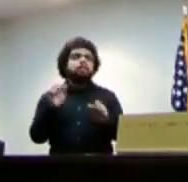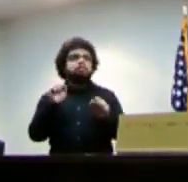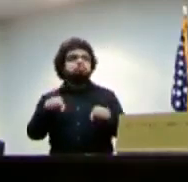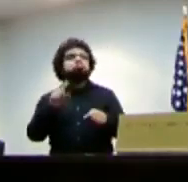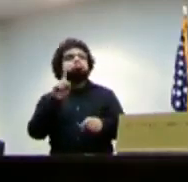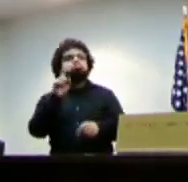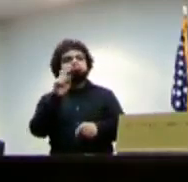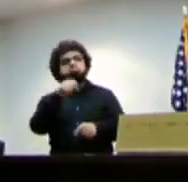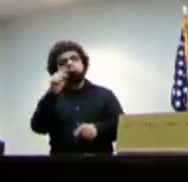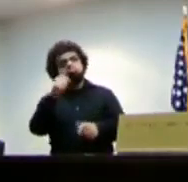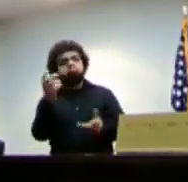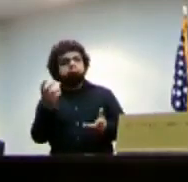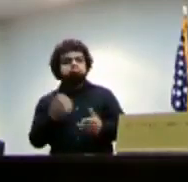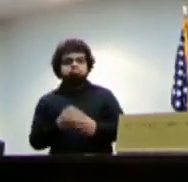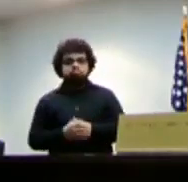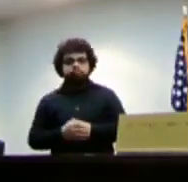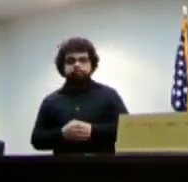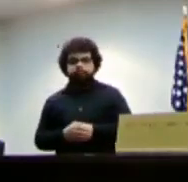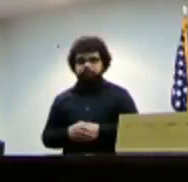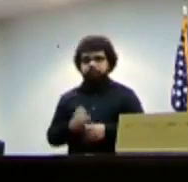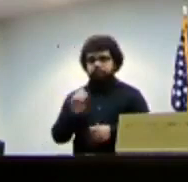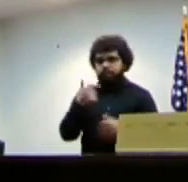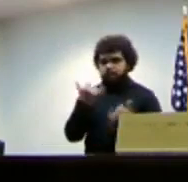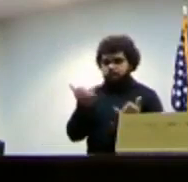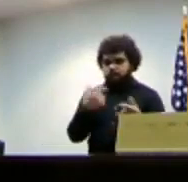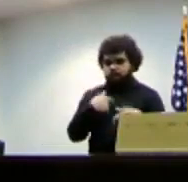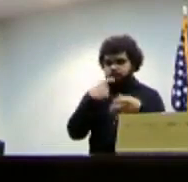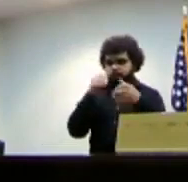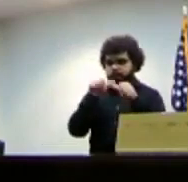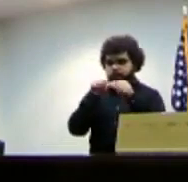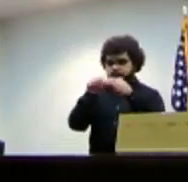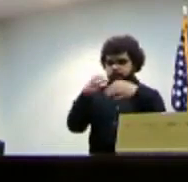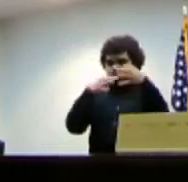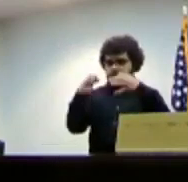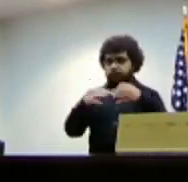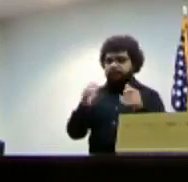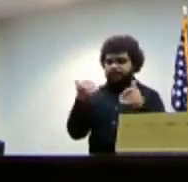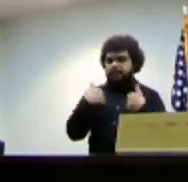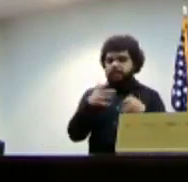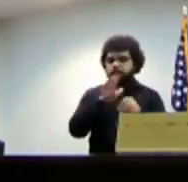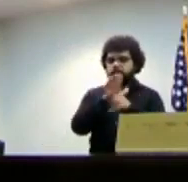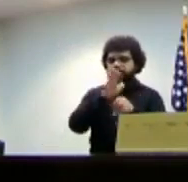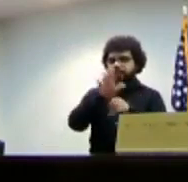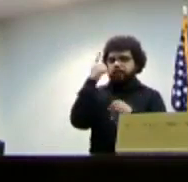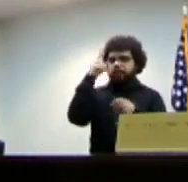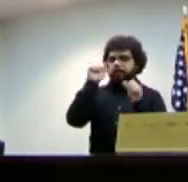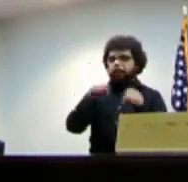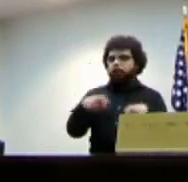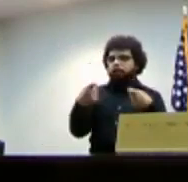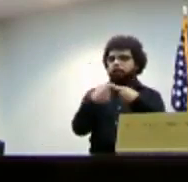Sí. Pero sígueme explicando, porque me estaba explicando que sí, que había la capacidad de producción de energía.